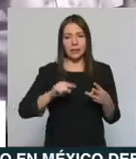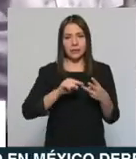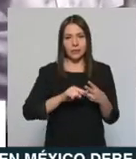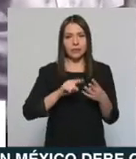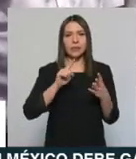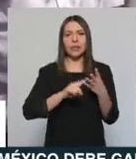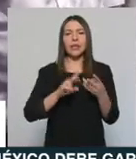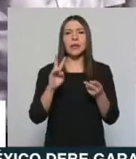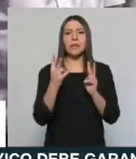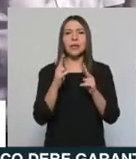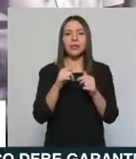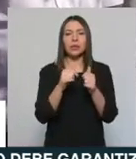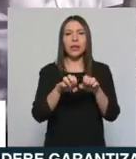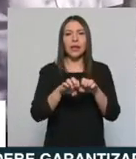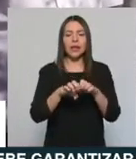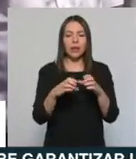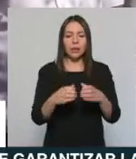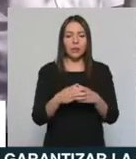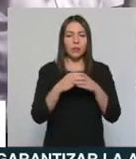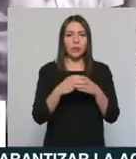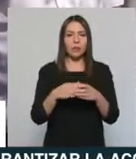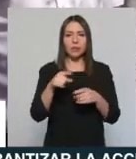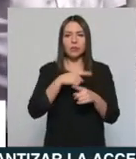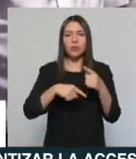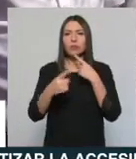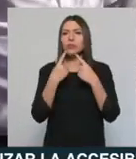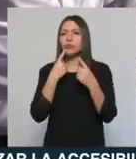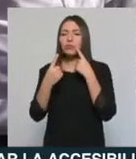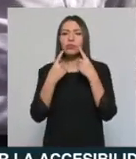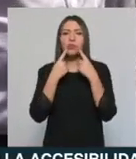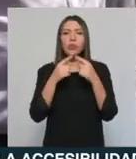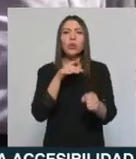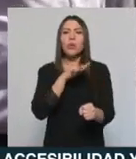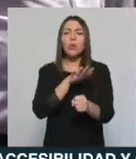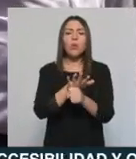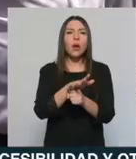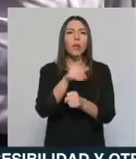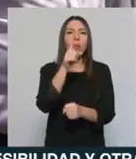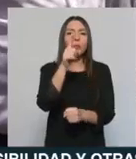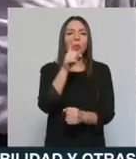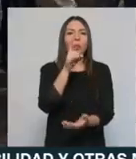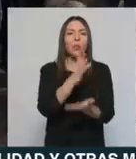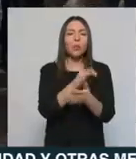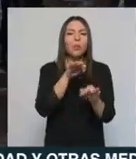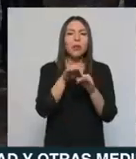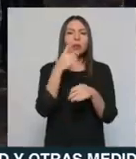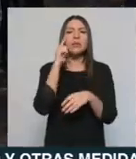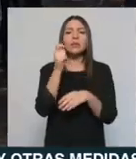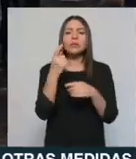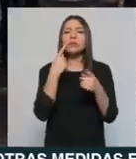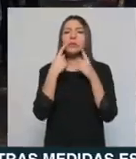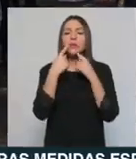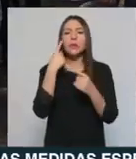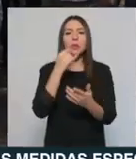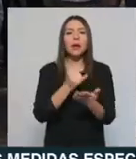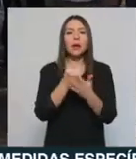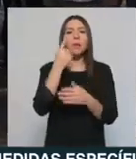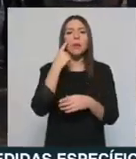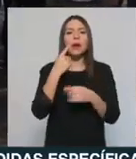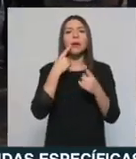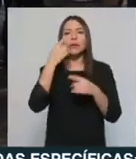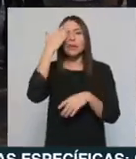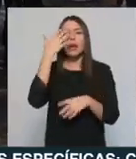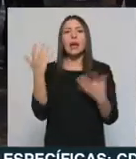sola estrategia jurídica y recuperar lo que nos quieren quitar. El alcalde explicó que esta